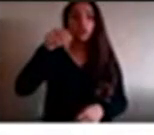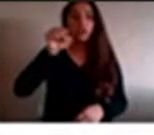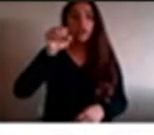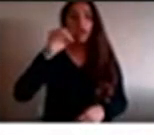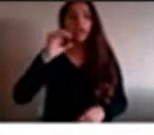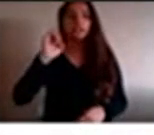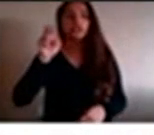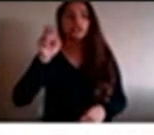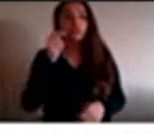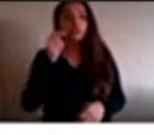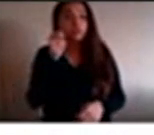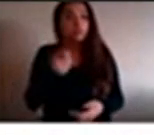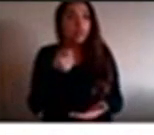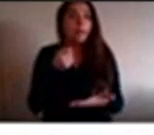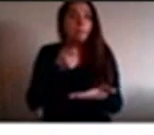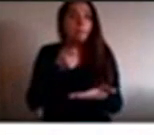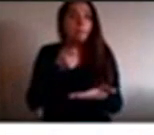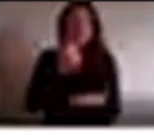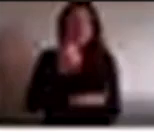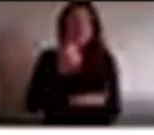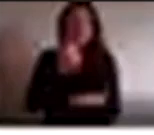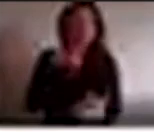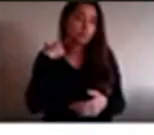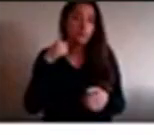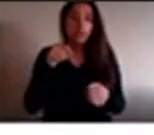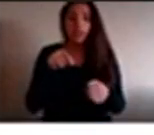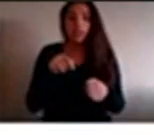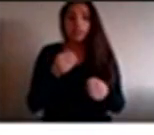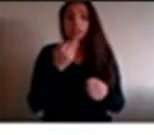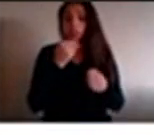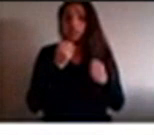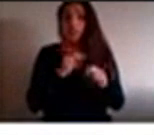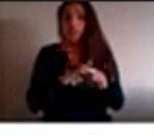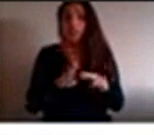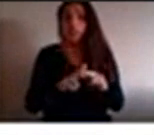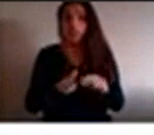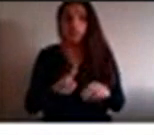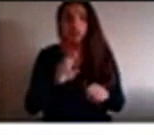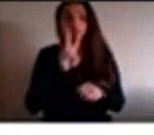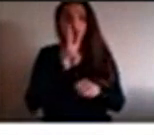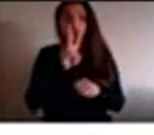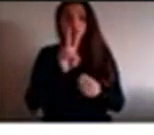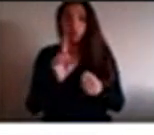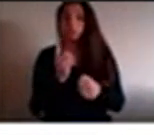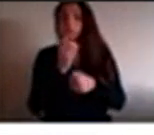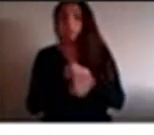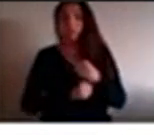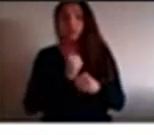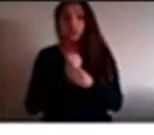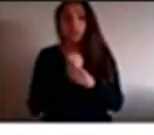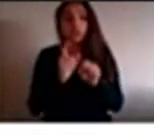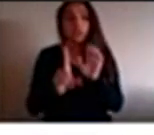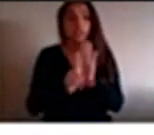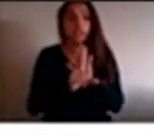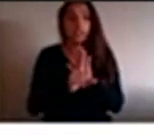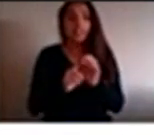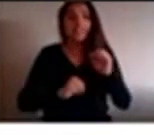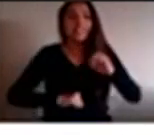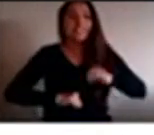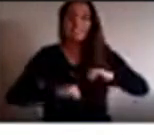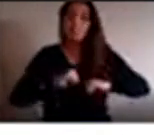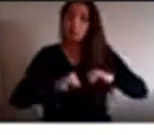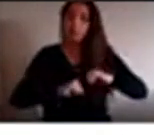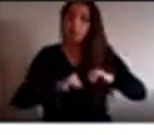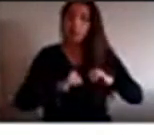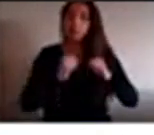Bueno, y a partir de este año existe una salvedad que, si bien los primeros 2 años de vigencia de la ley, las empresas podían hacer uso